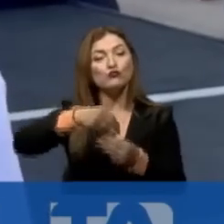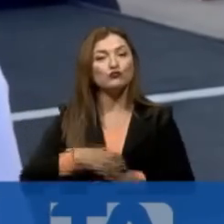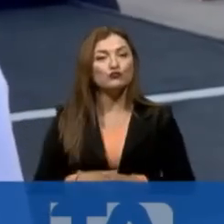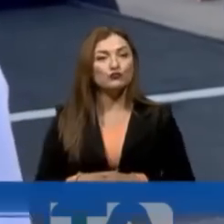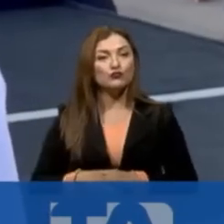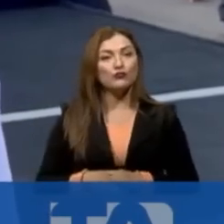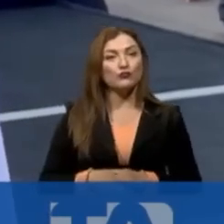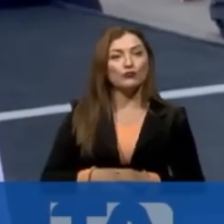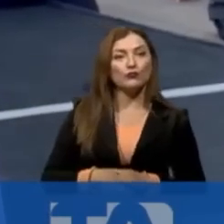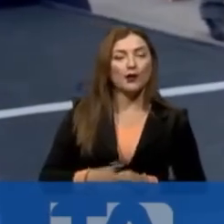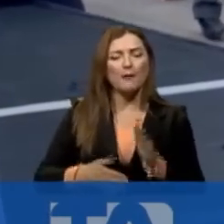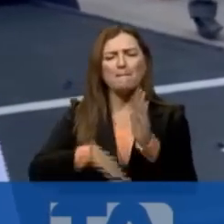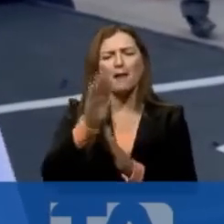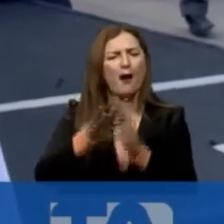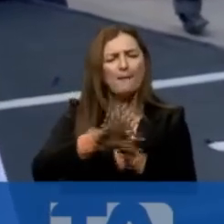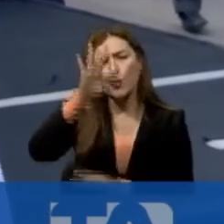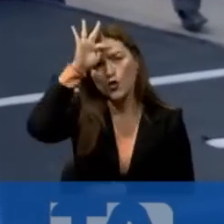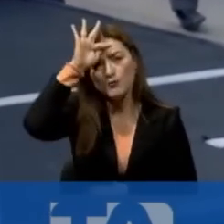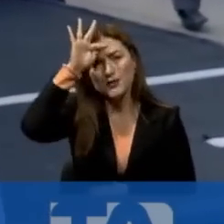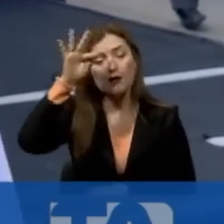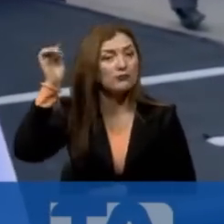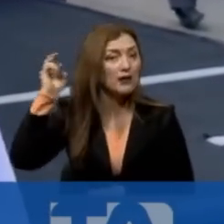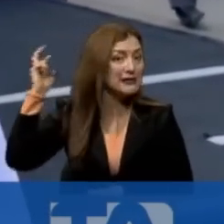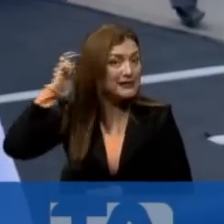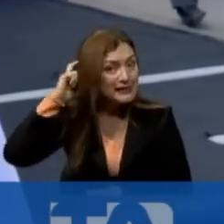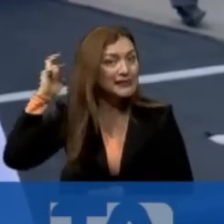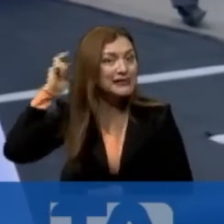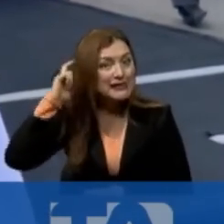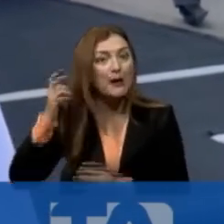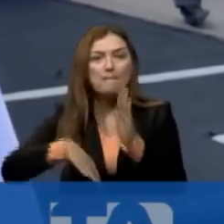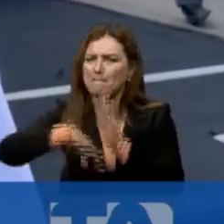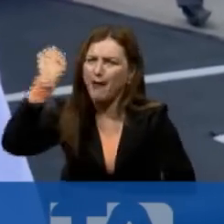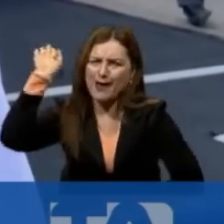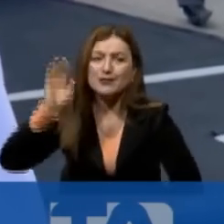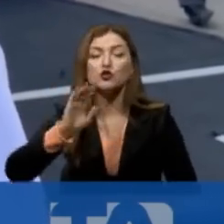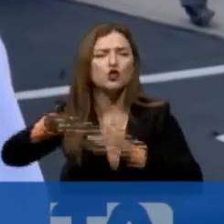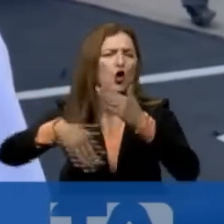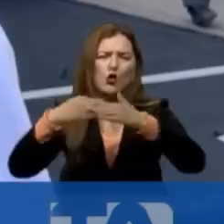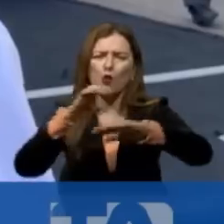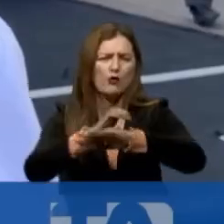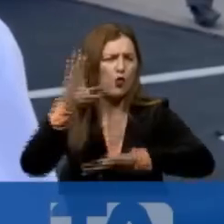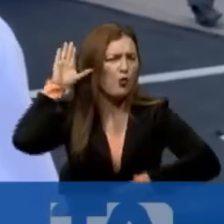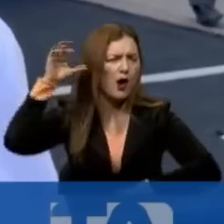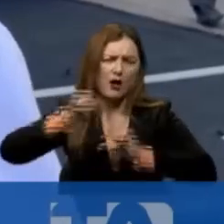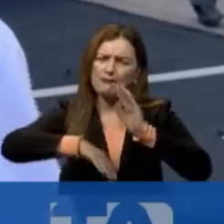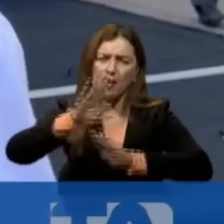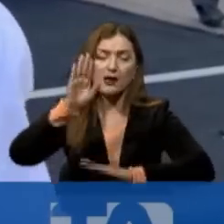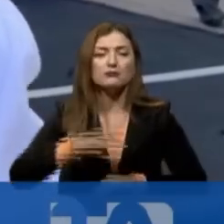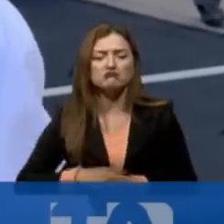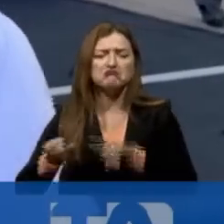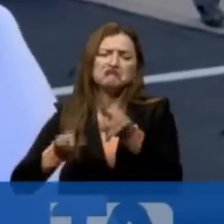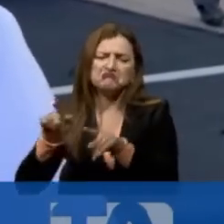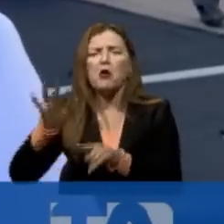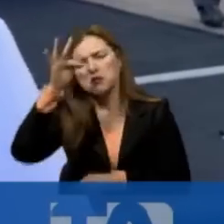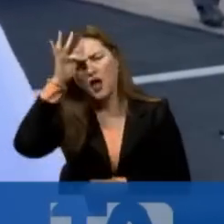hospital que mayor número de cirugías de implantes cocleares realiza en el país, junto con otros hospitales como